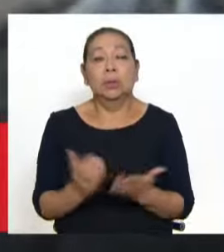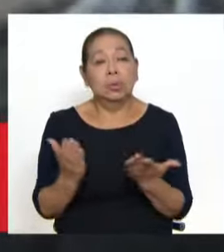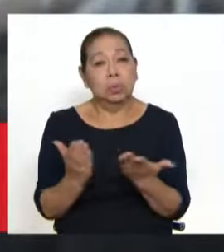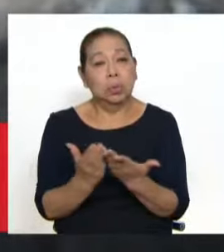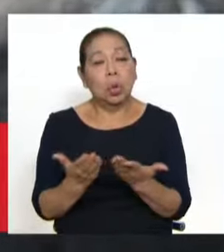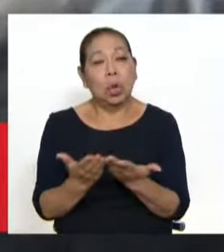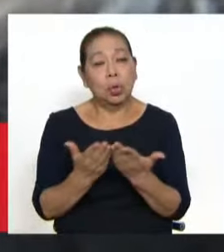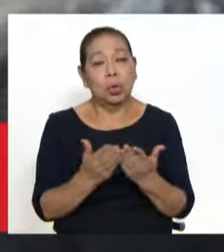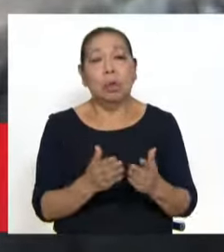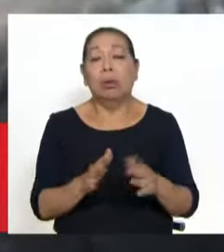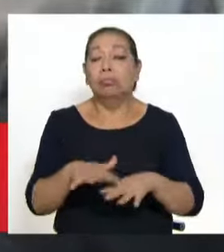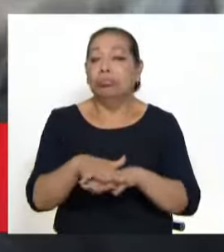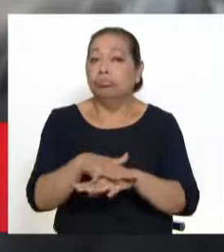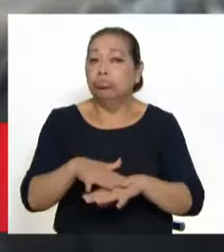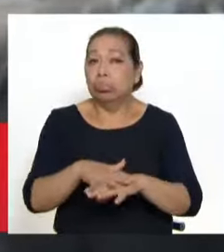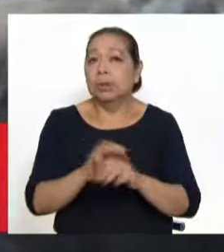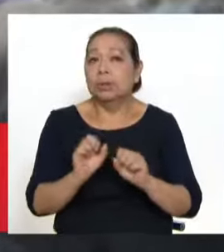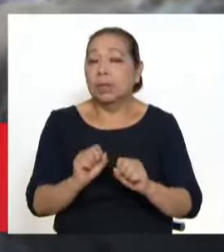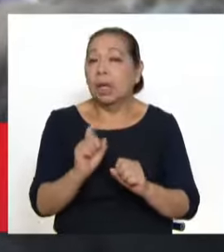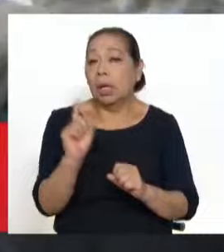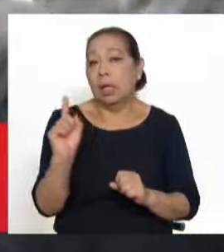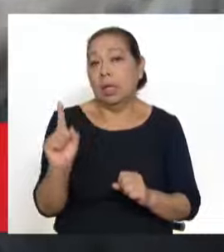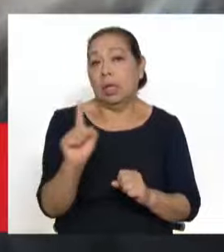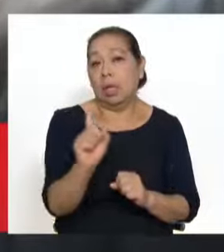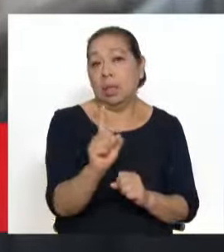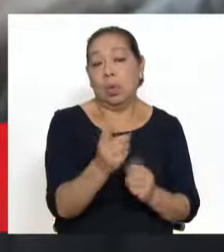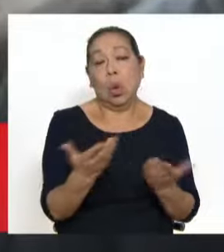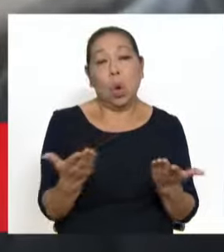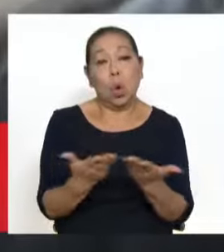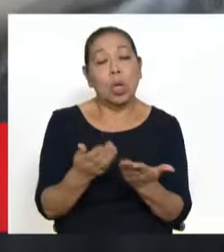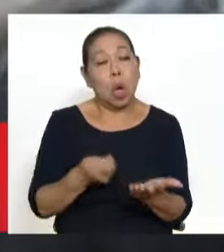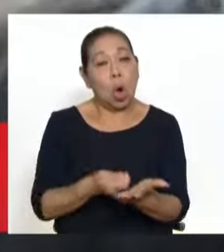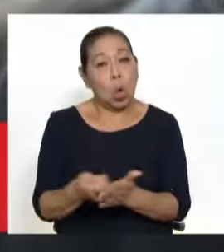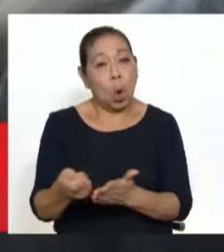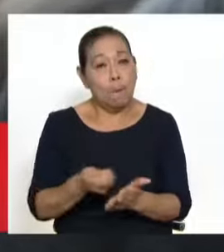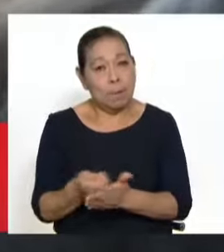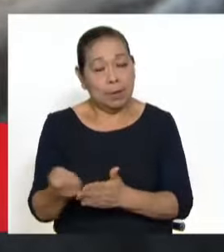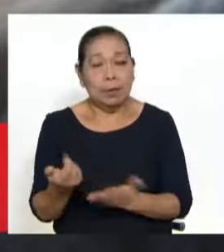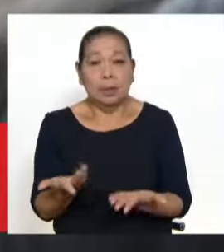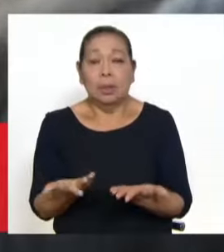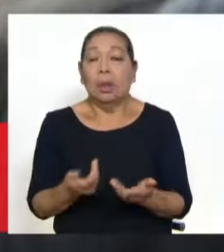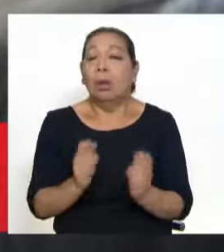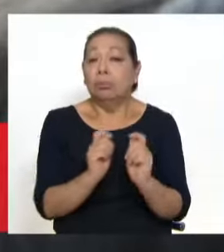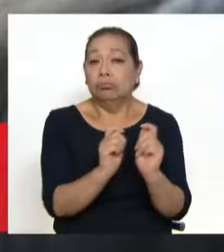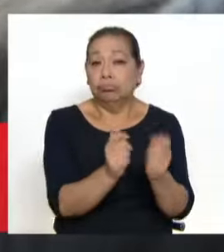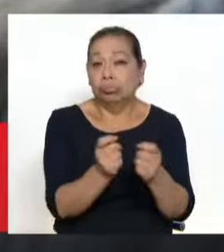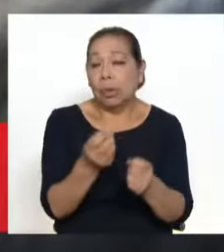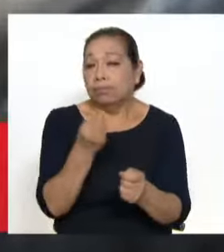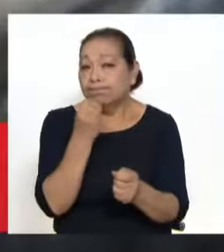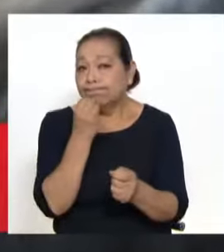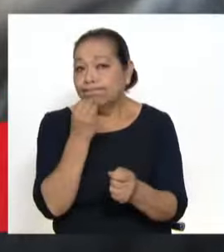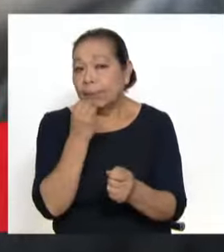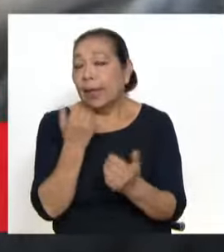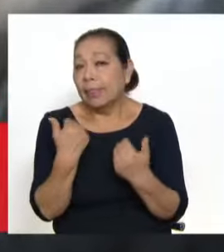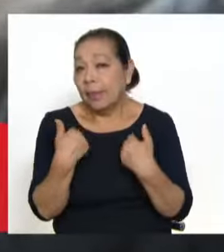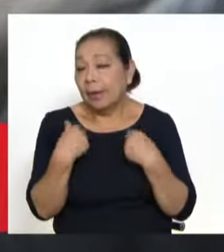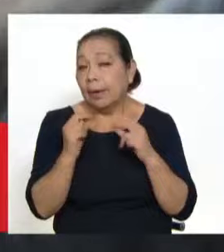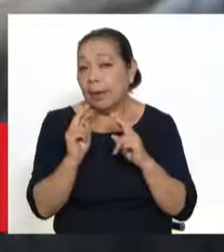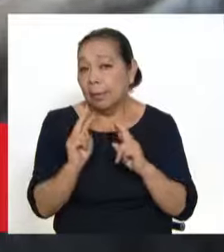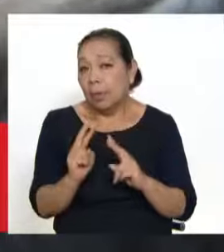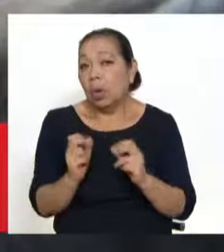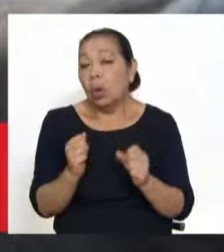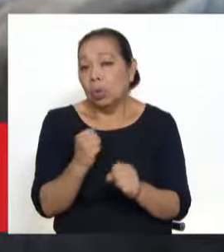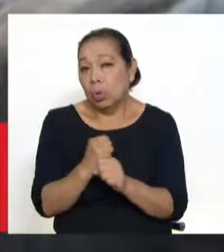académicos, escolares, de administración que están en cada una de las escuelas que compran y que organizan la distribución de los alimentos tienen que ver con